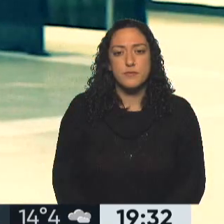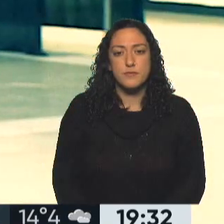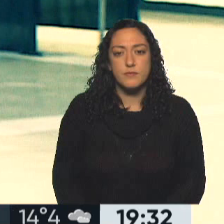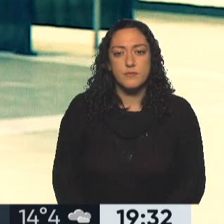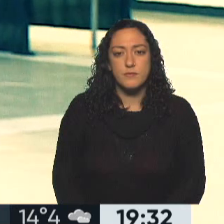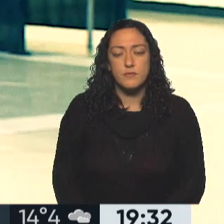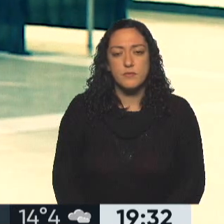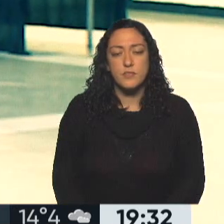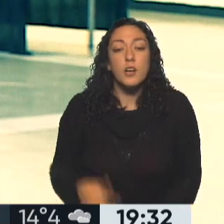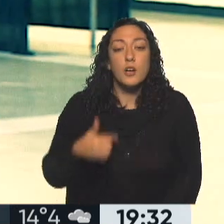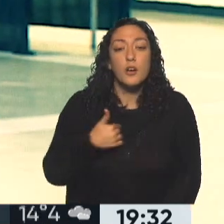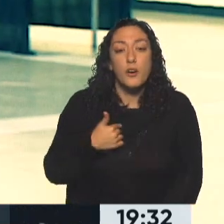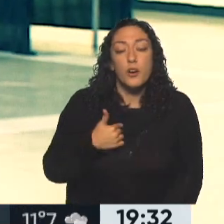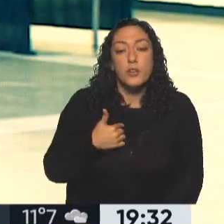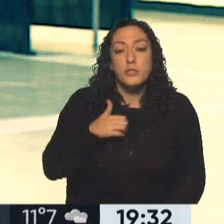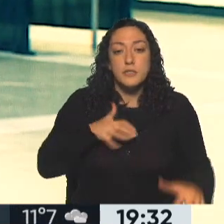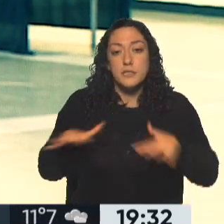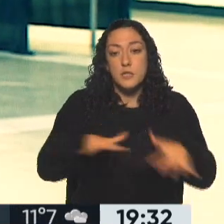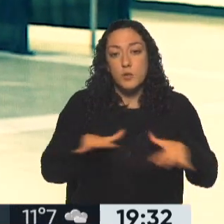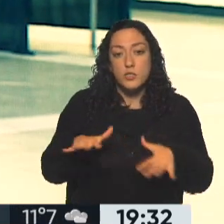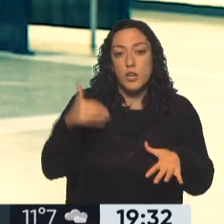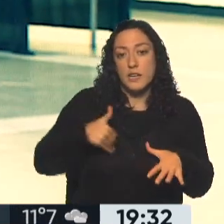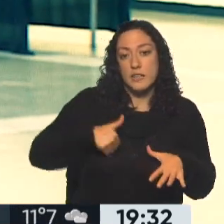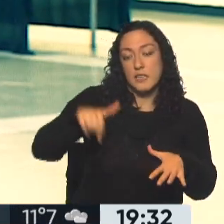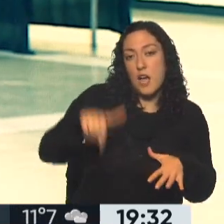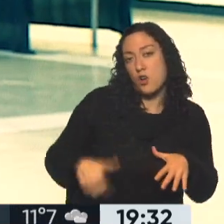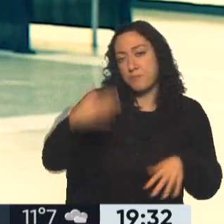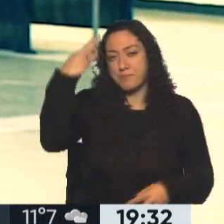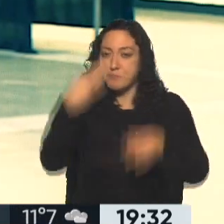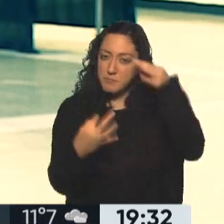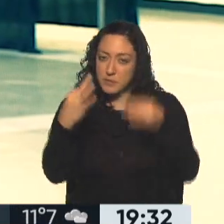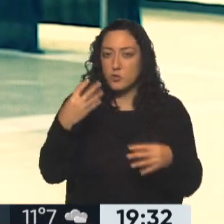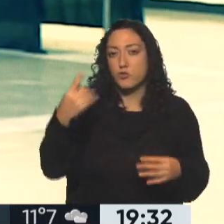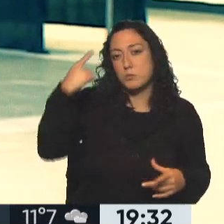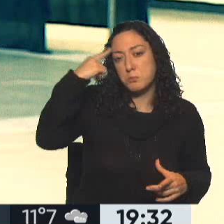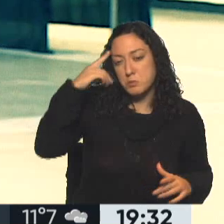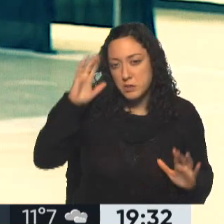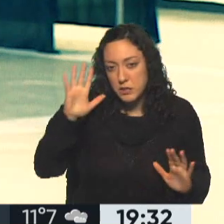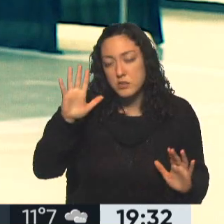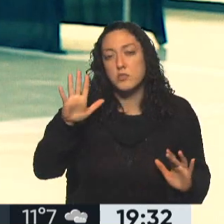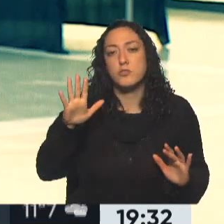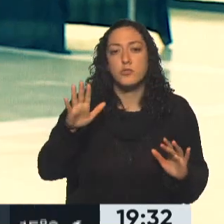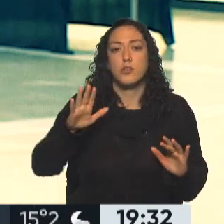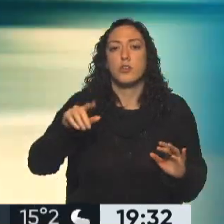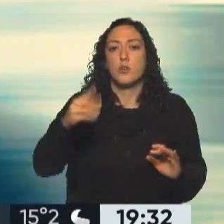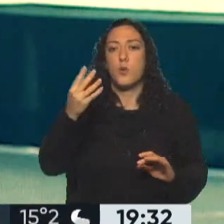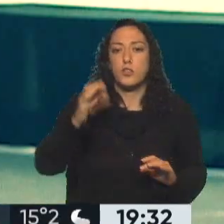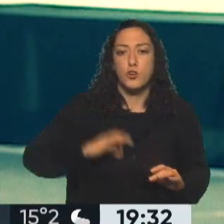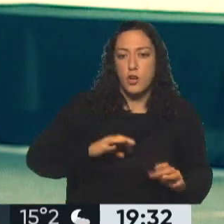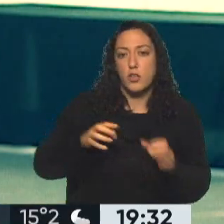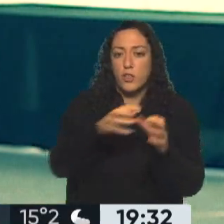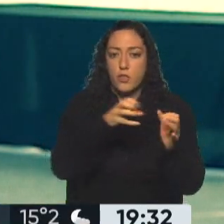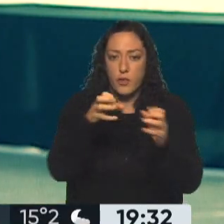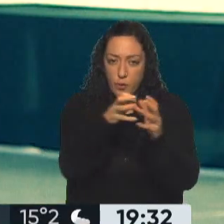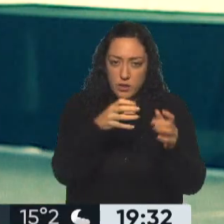Bueno, tengo un análisis de cuál es la situación hoy en la Argentina, qué es lo que creo que se van a debatir en los próximos 4 años. Estas cosas